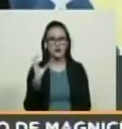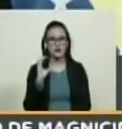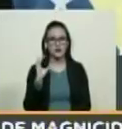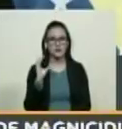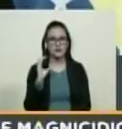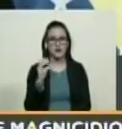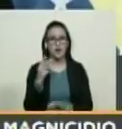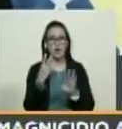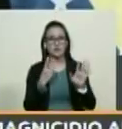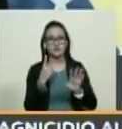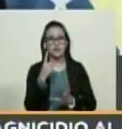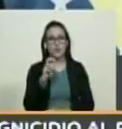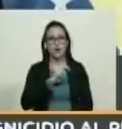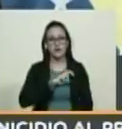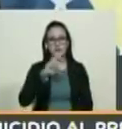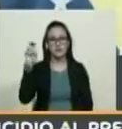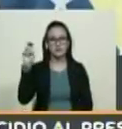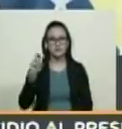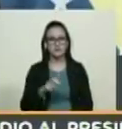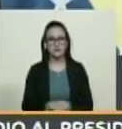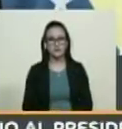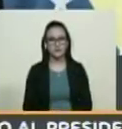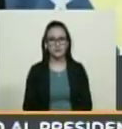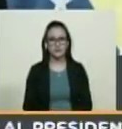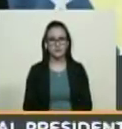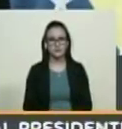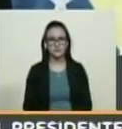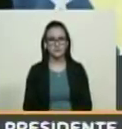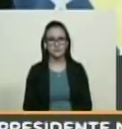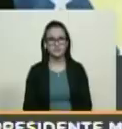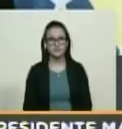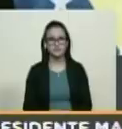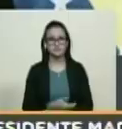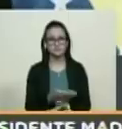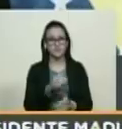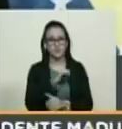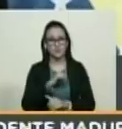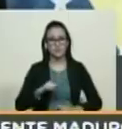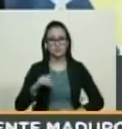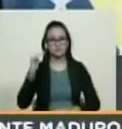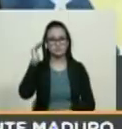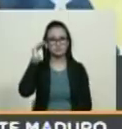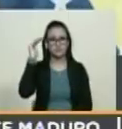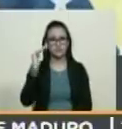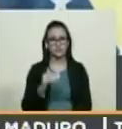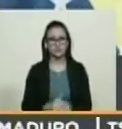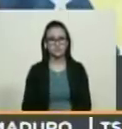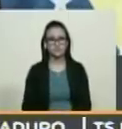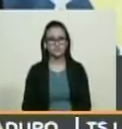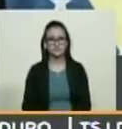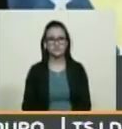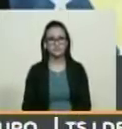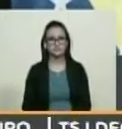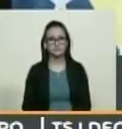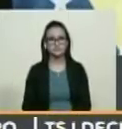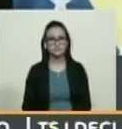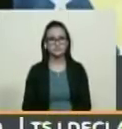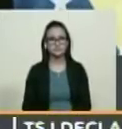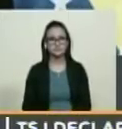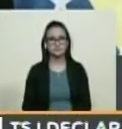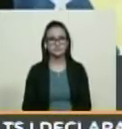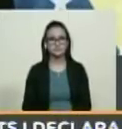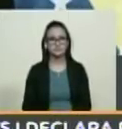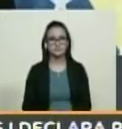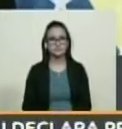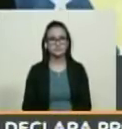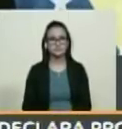el 81 aniversario de nuestra querida Guardia Nacional Bolivariana, se produjo